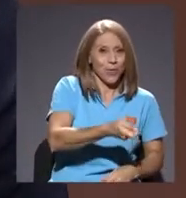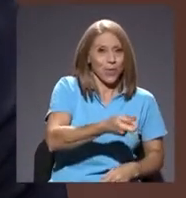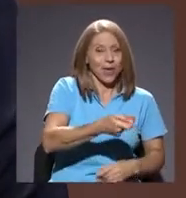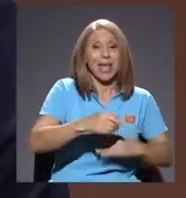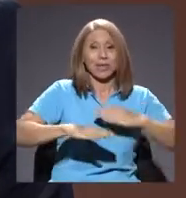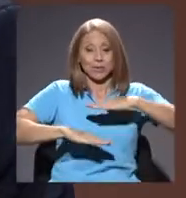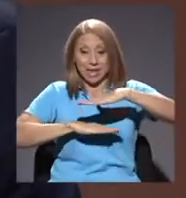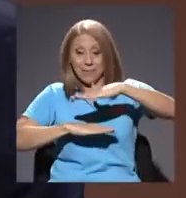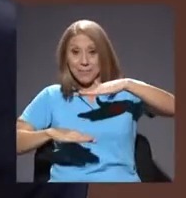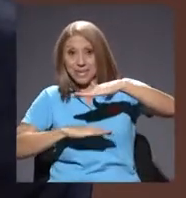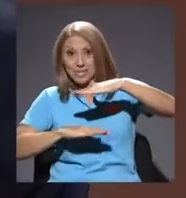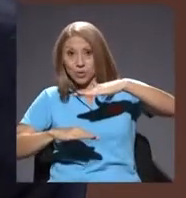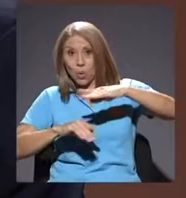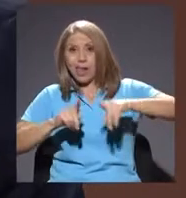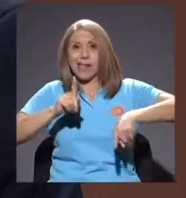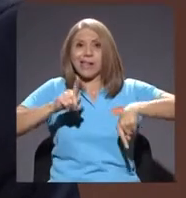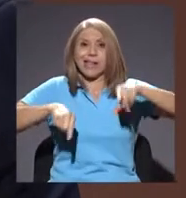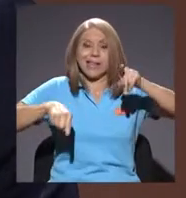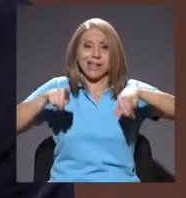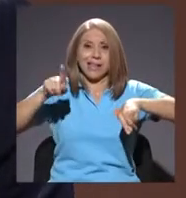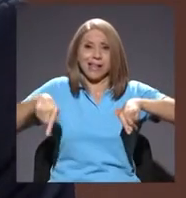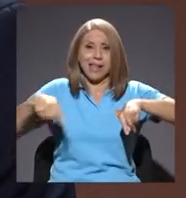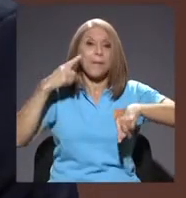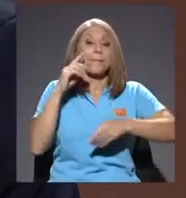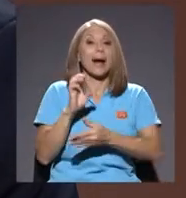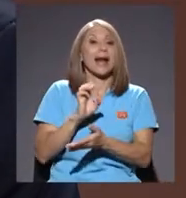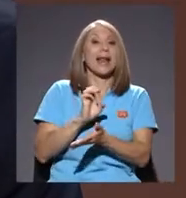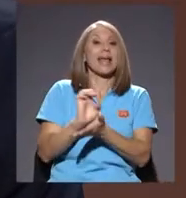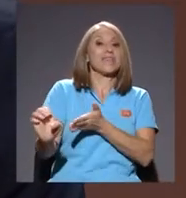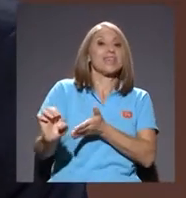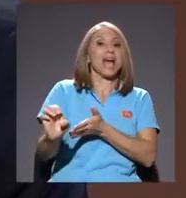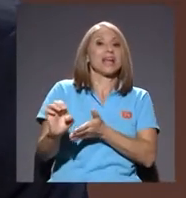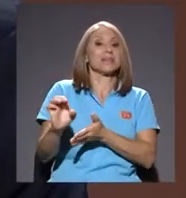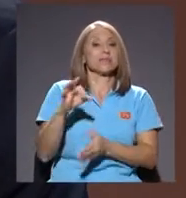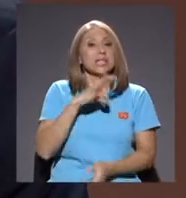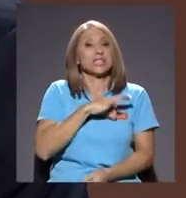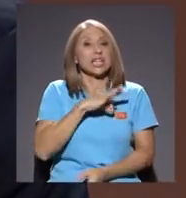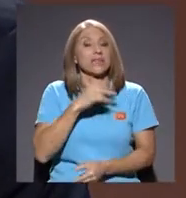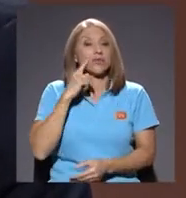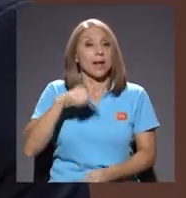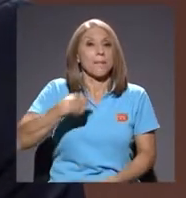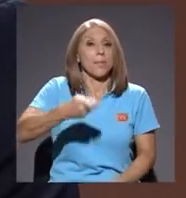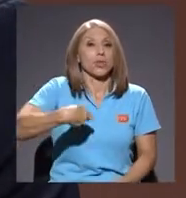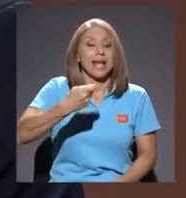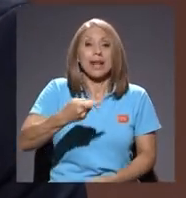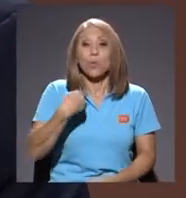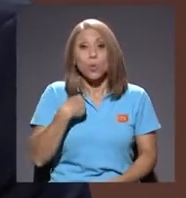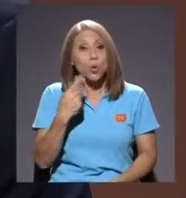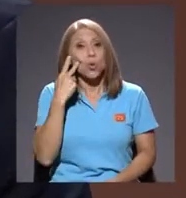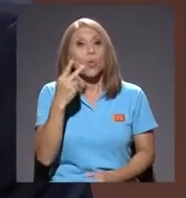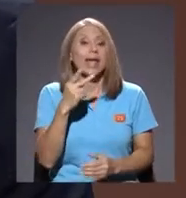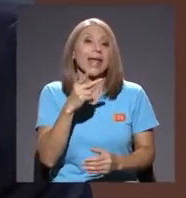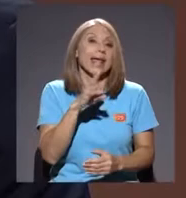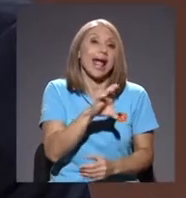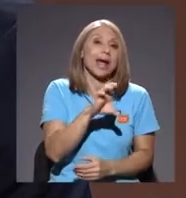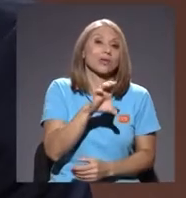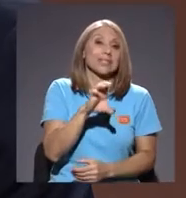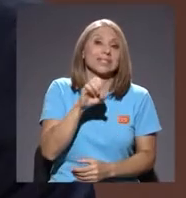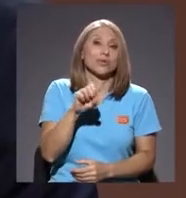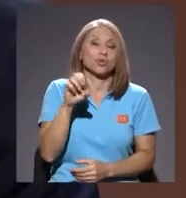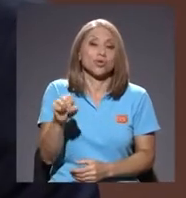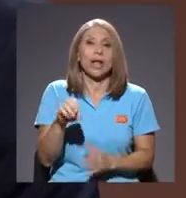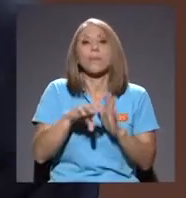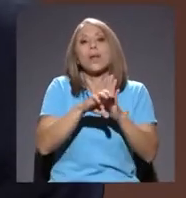que la persona no tenga incentivos para cotizar porque si uno se fija por ejemplo el sistema la caja del seguro social lo mismo recibe una pensión una persona que